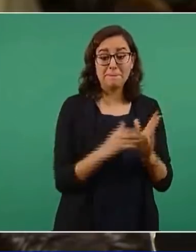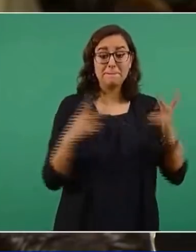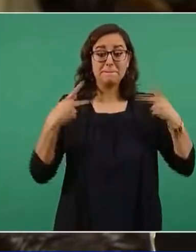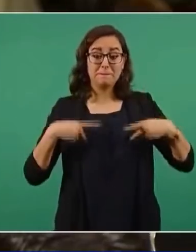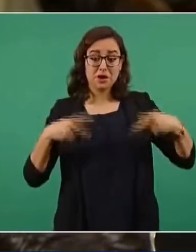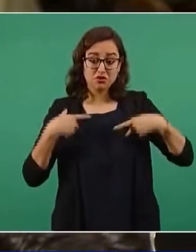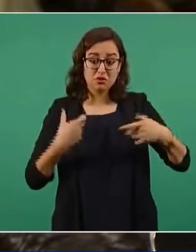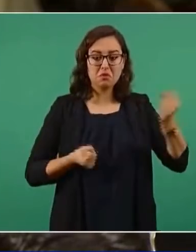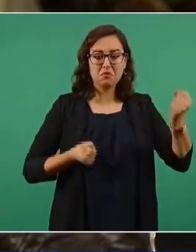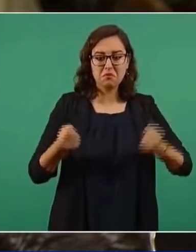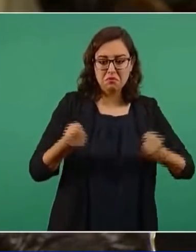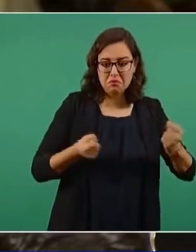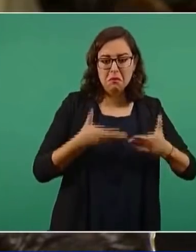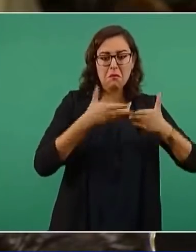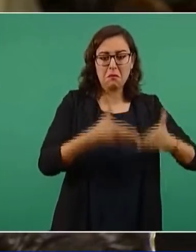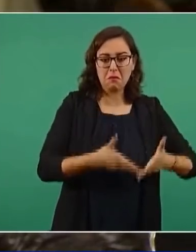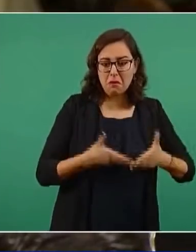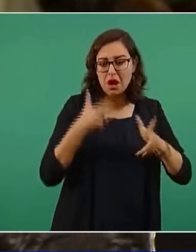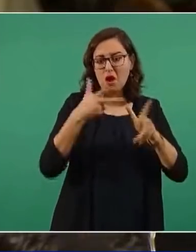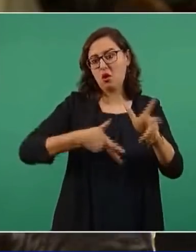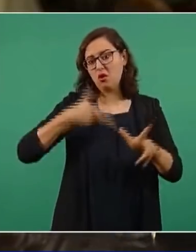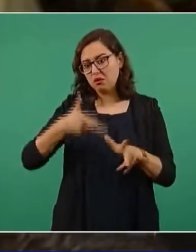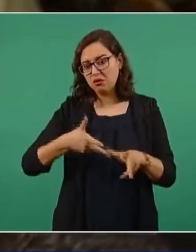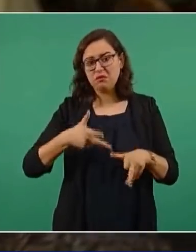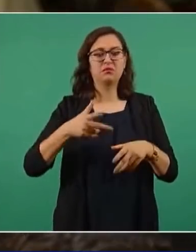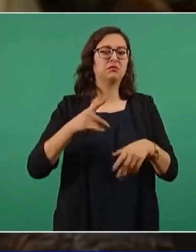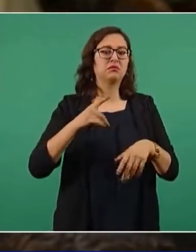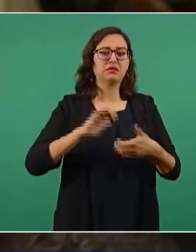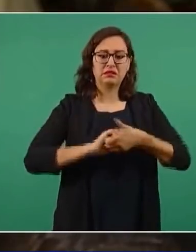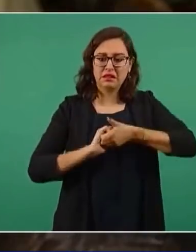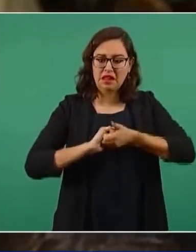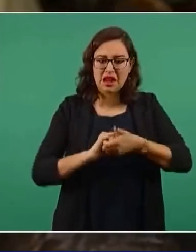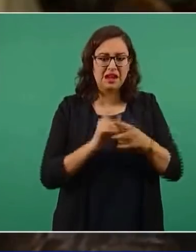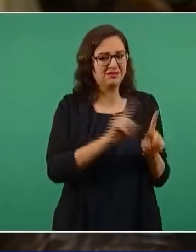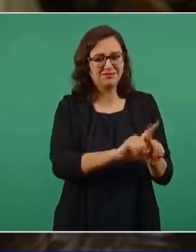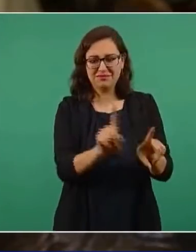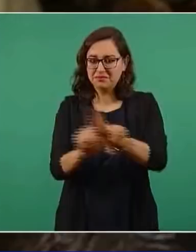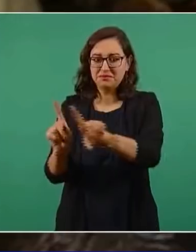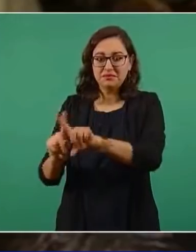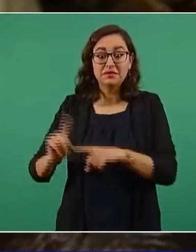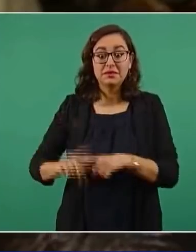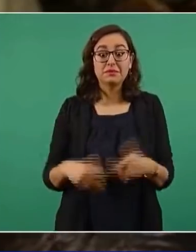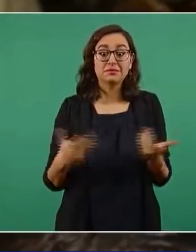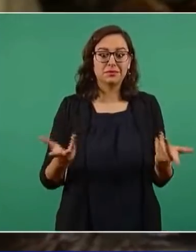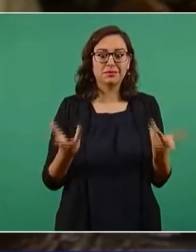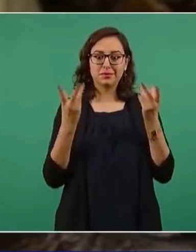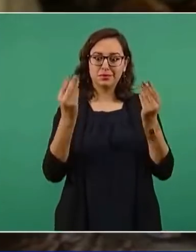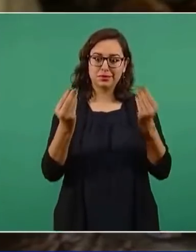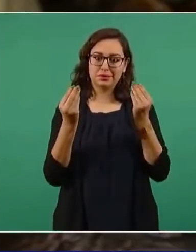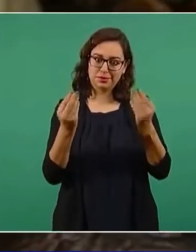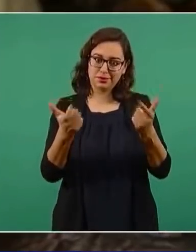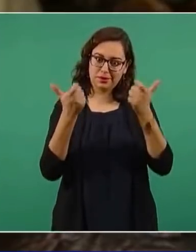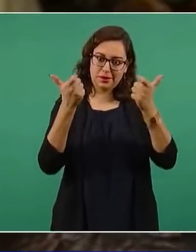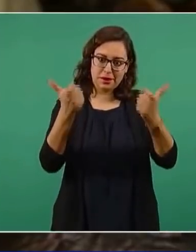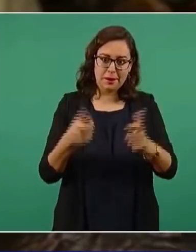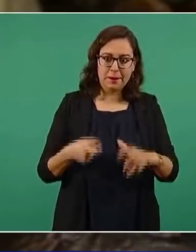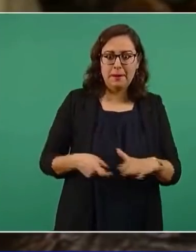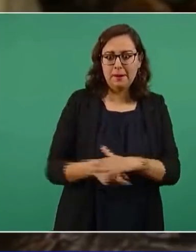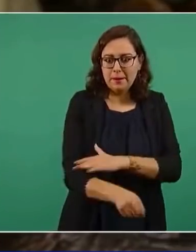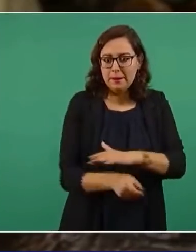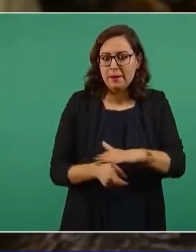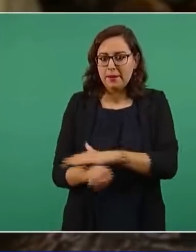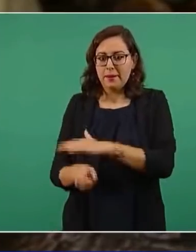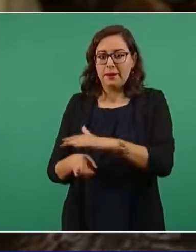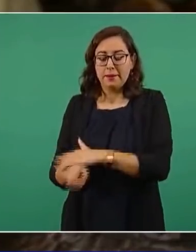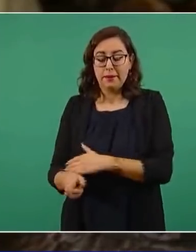son susceptibles de realizarse este examen. Imagínense del dinero que hablamos. Pues entonces en el gobierno